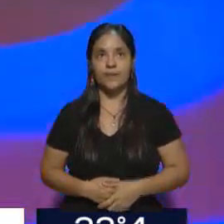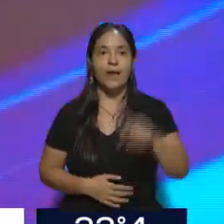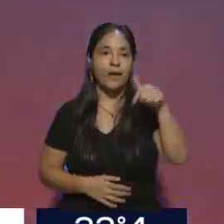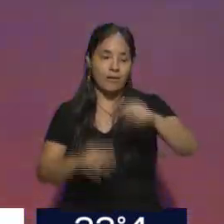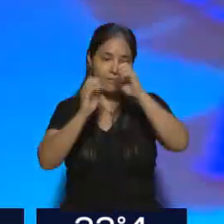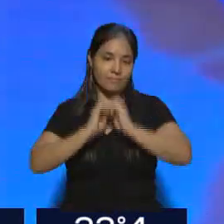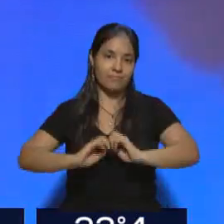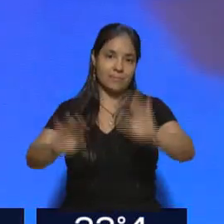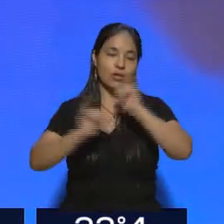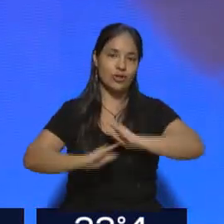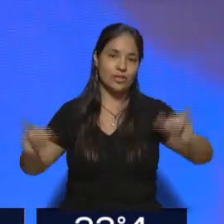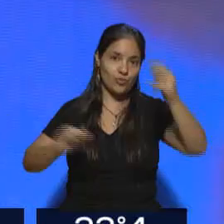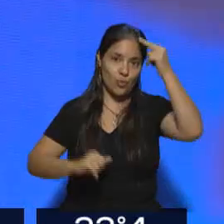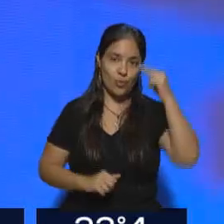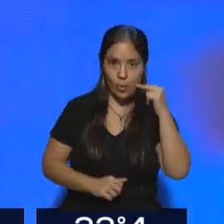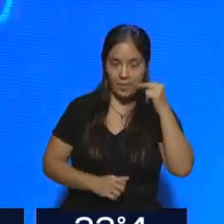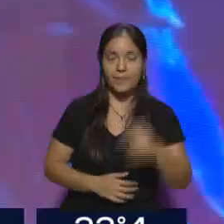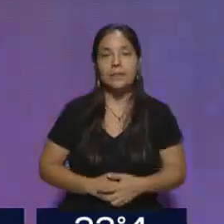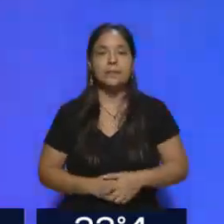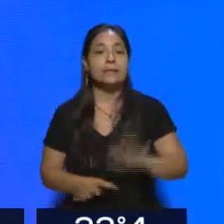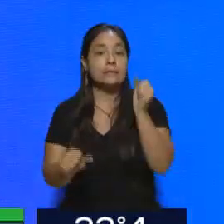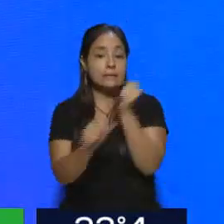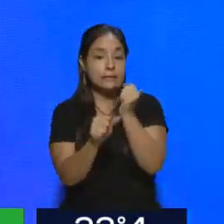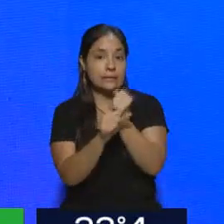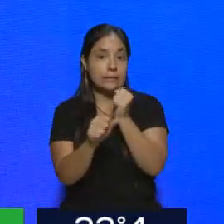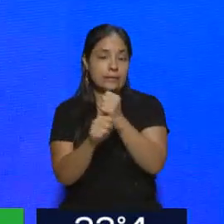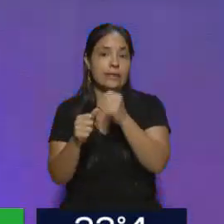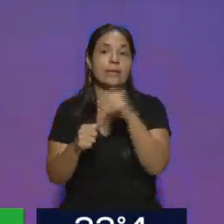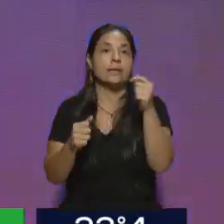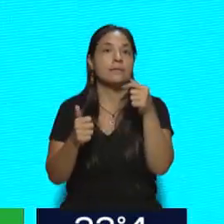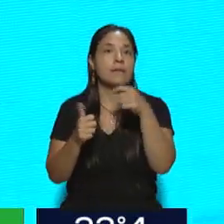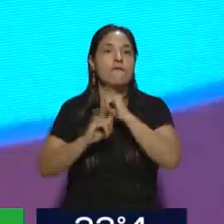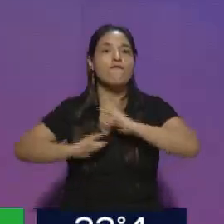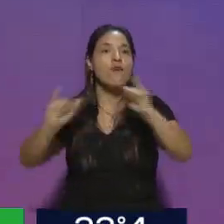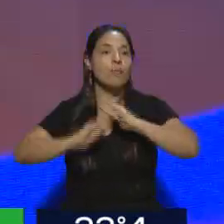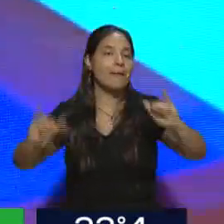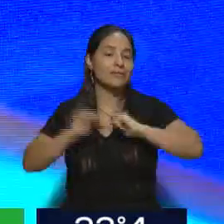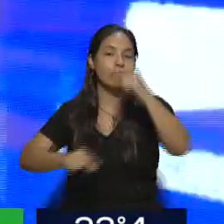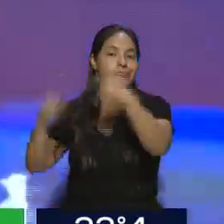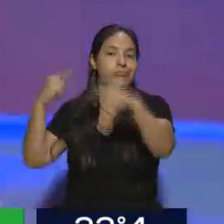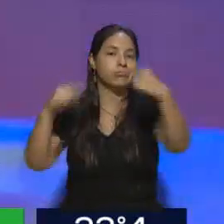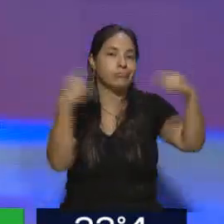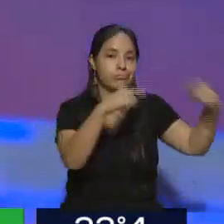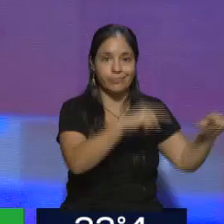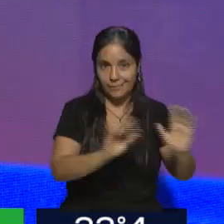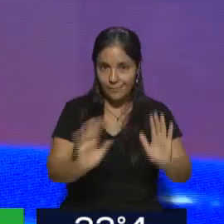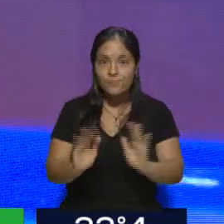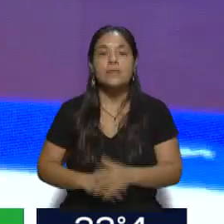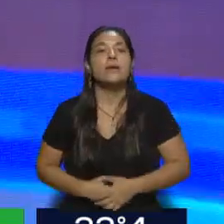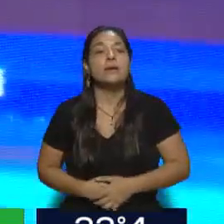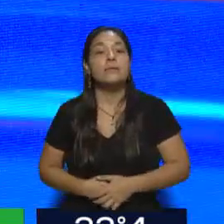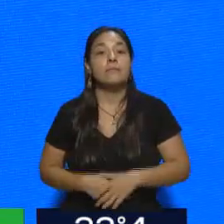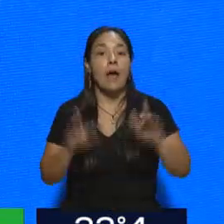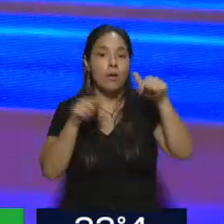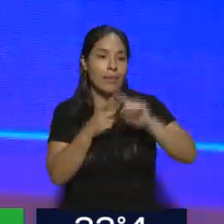Arrancamos esta edición central de Noticiero 9. Vamos a trabajar en varios ámbitos de la información y desde distintos puntos. Tenemos en